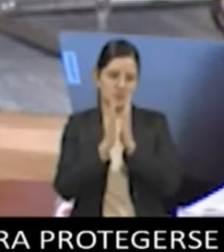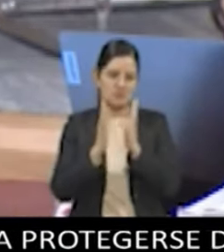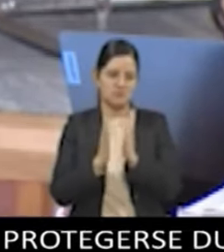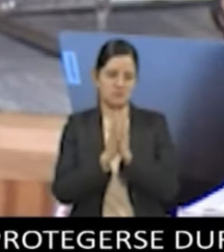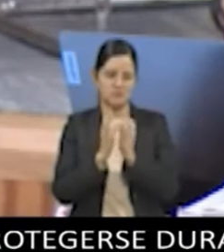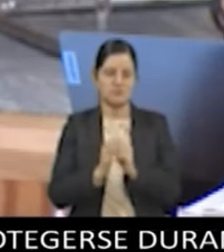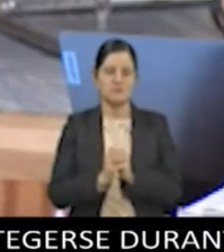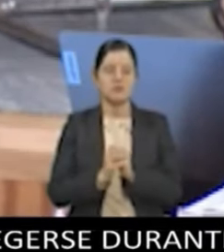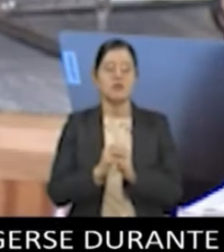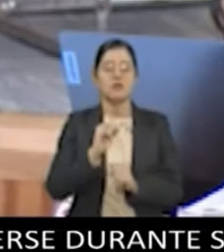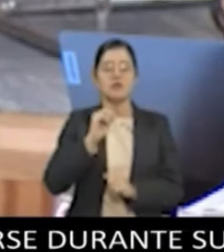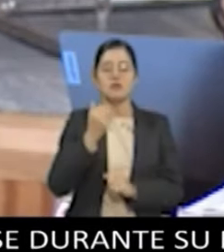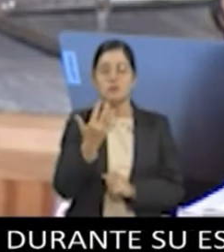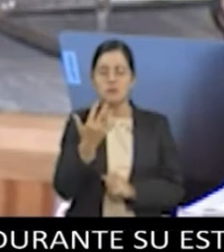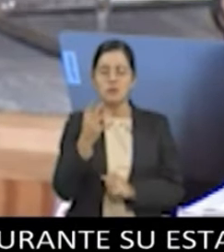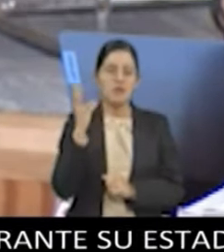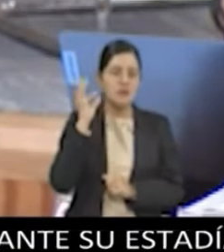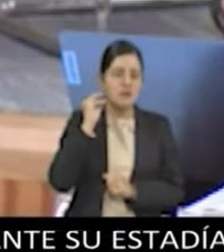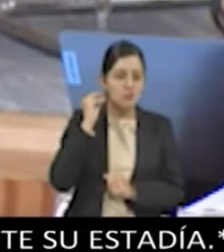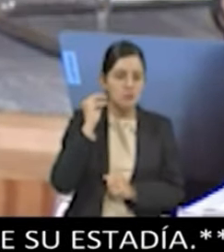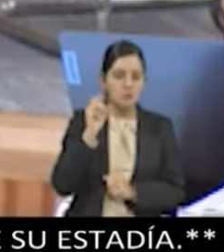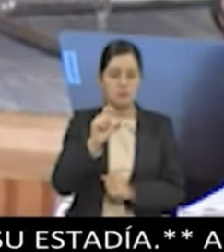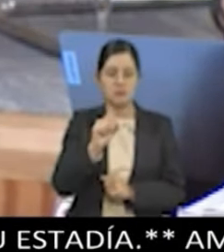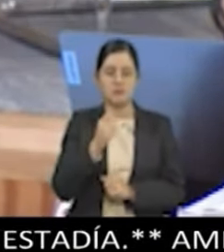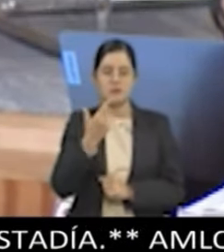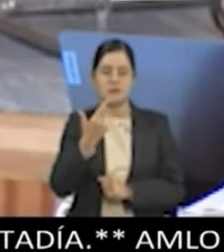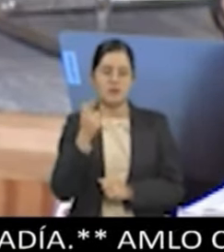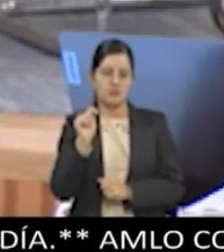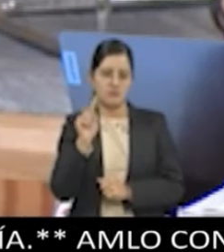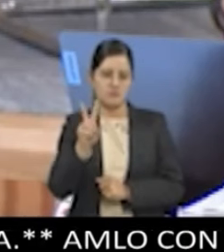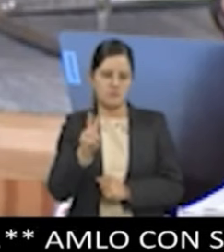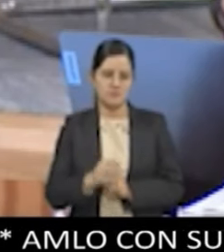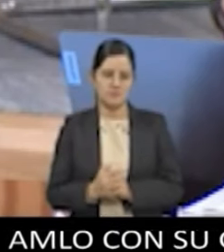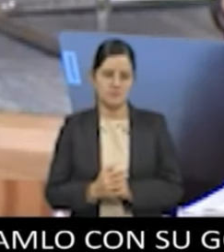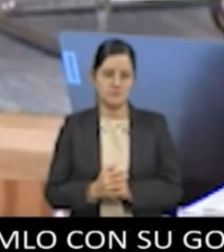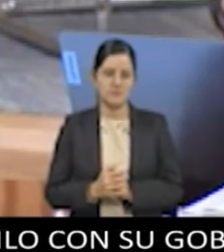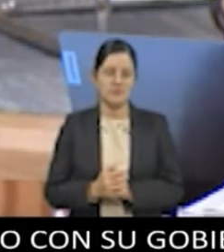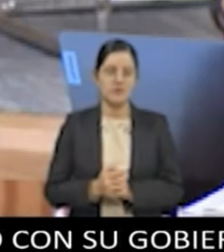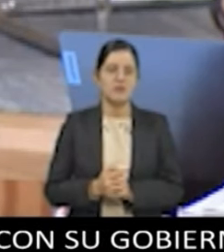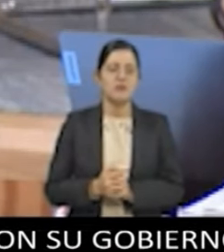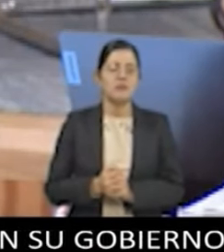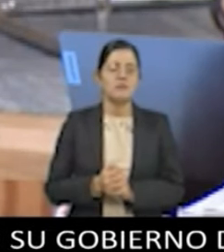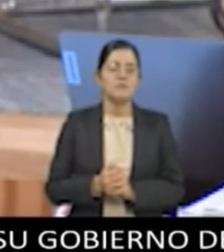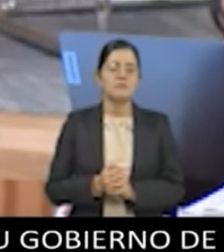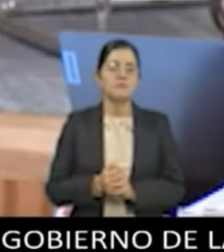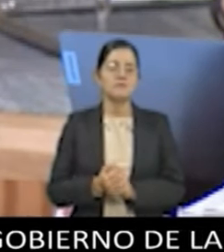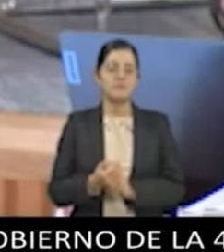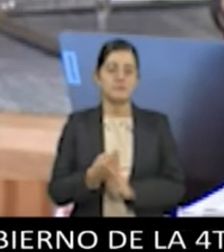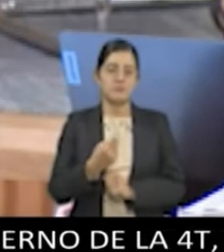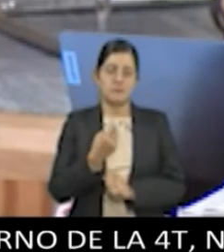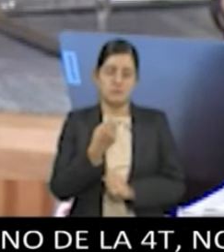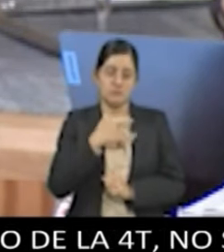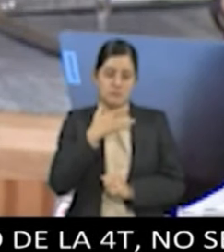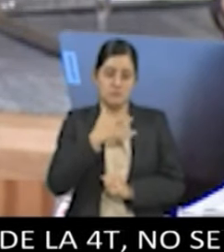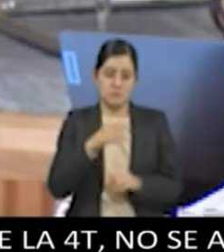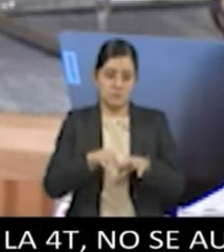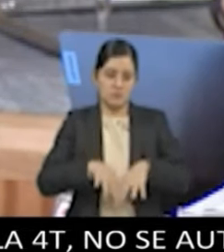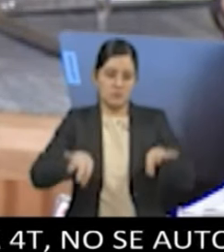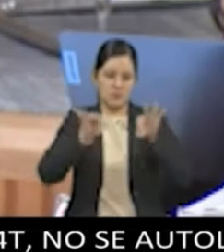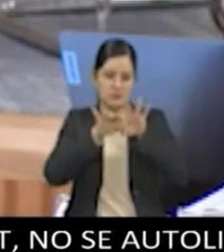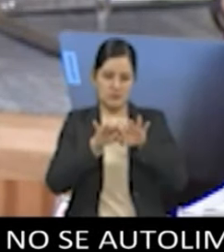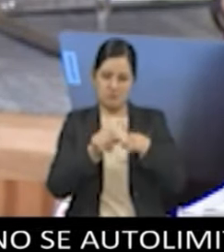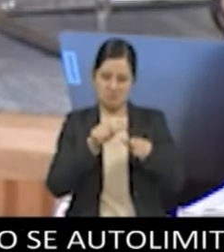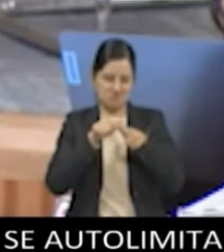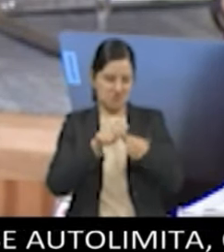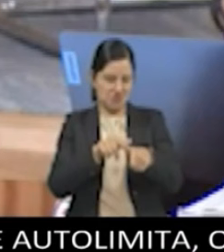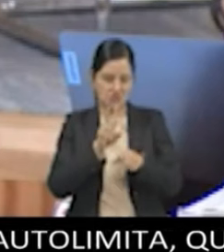Una de esas voces fue la del consejero electoral Martín Faz, quien defendió pues este mecanismo extraordinario aprobado el 16 de